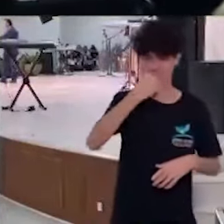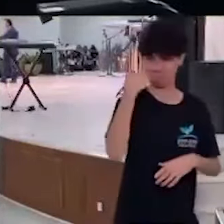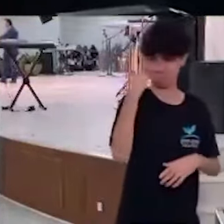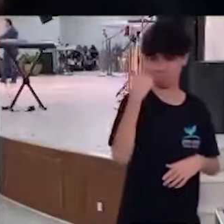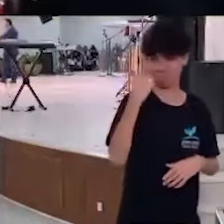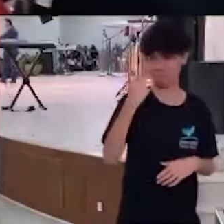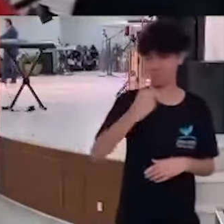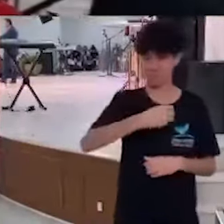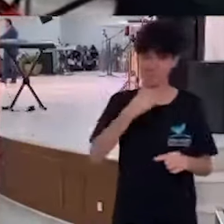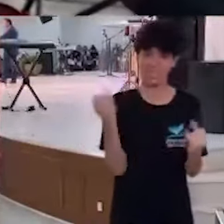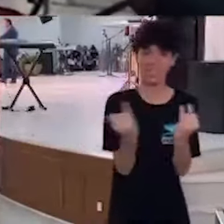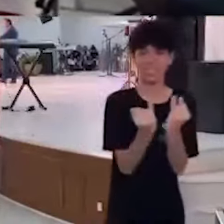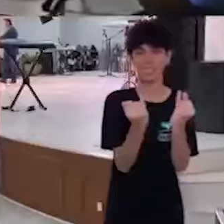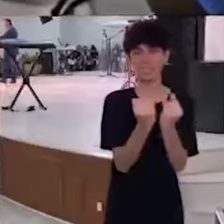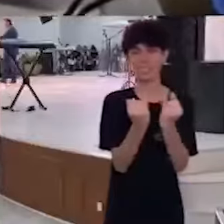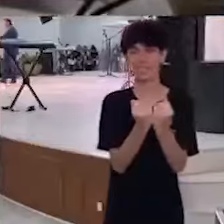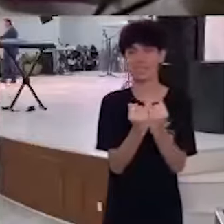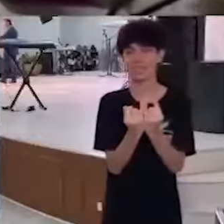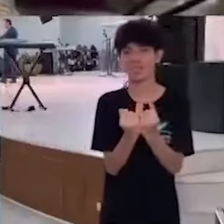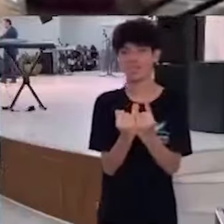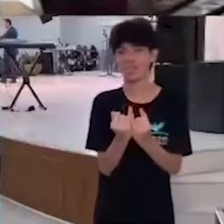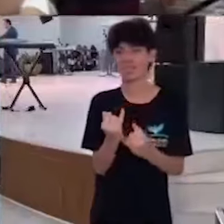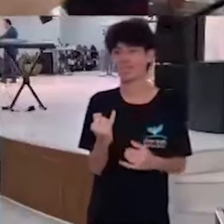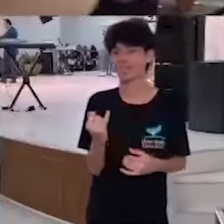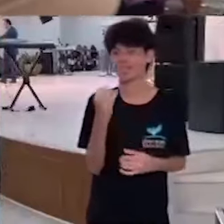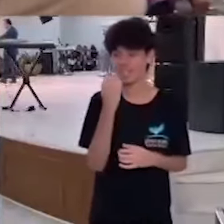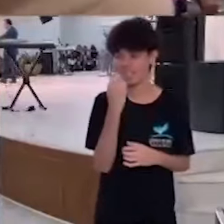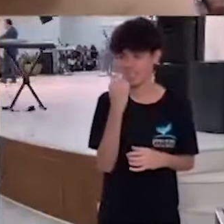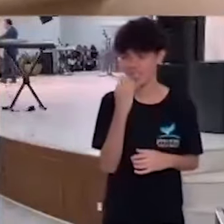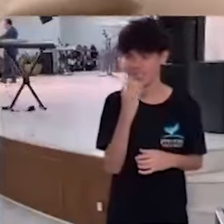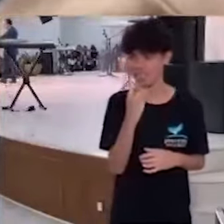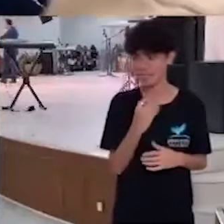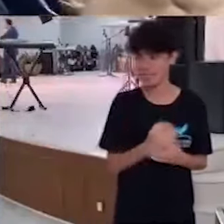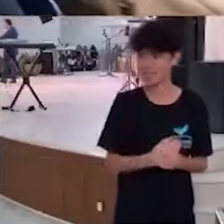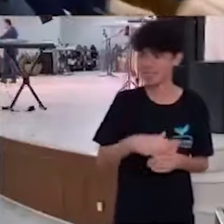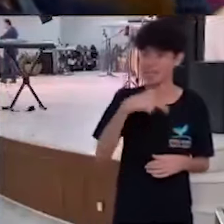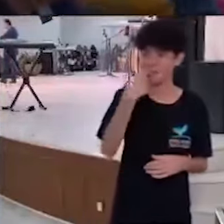¿verdad? Oh, mi amor, qué rico olía a tus siete machos,